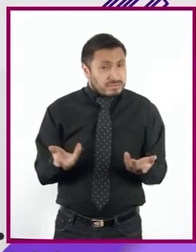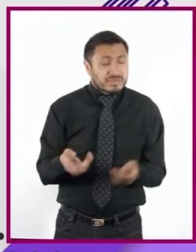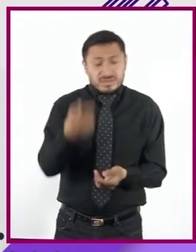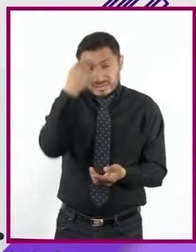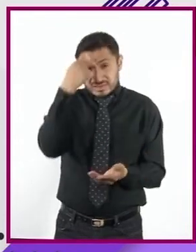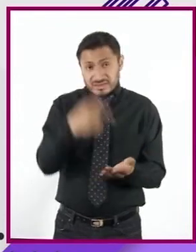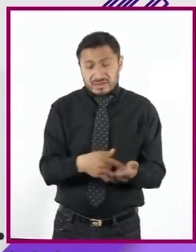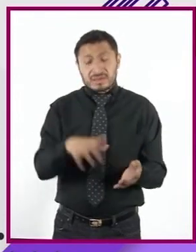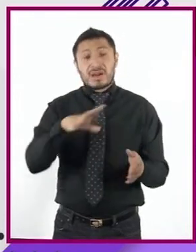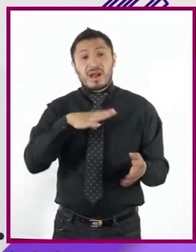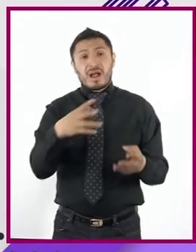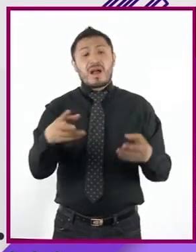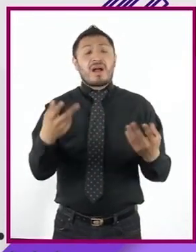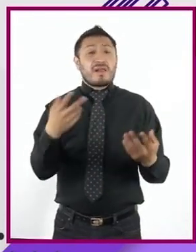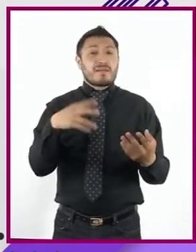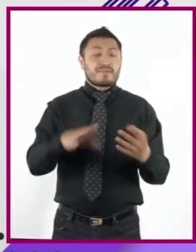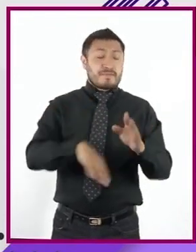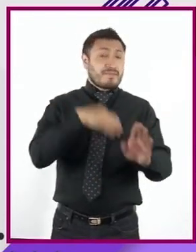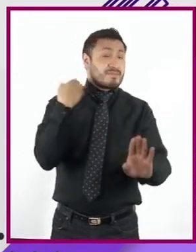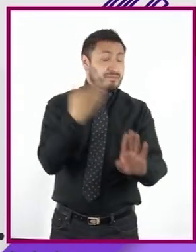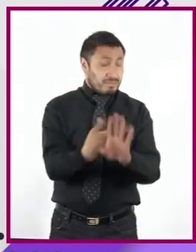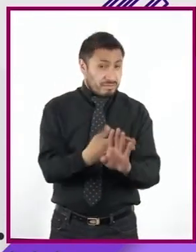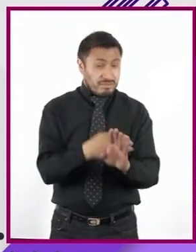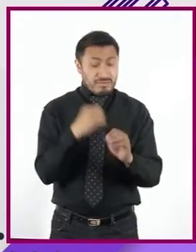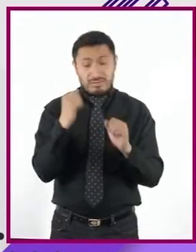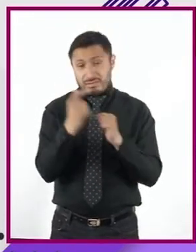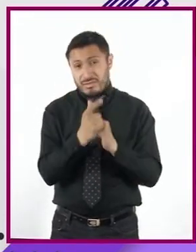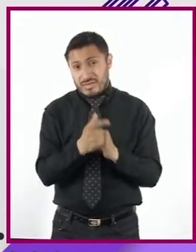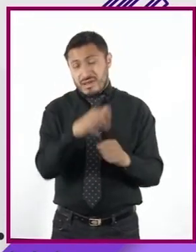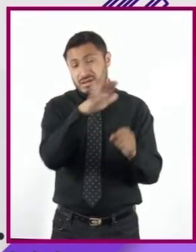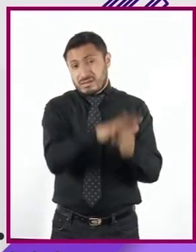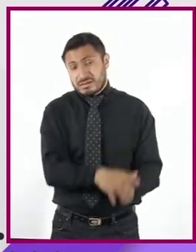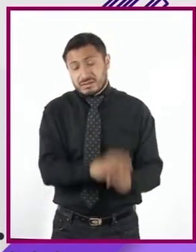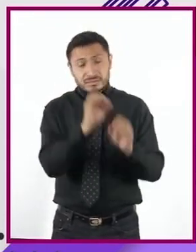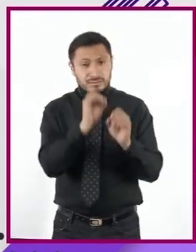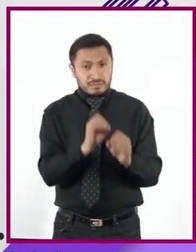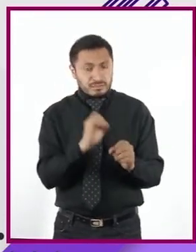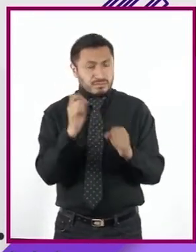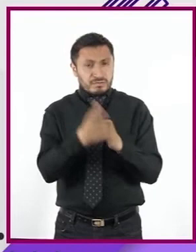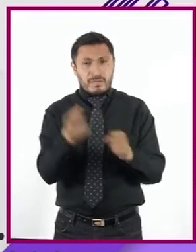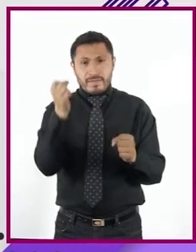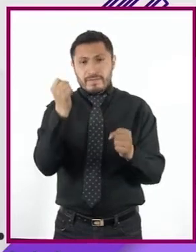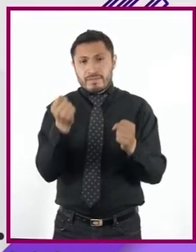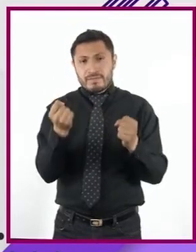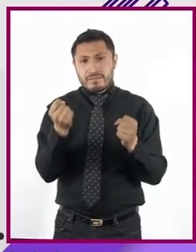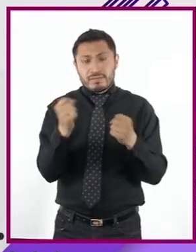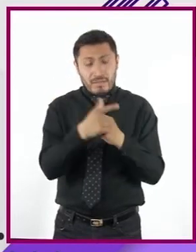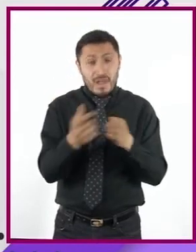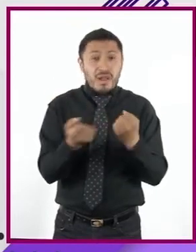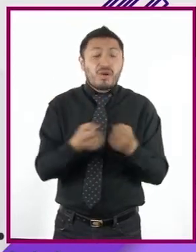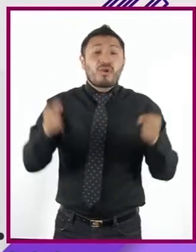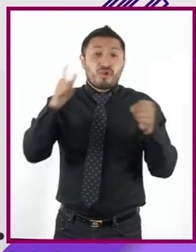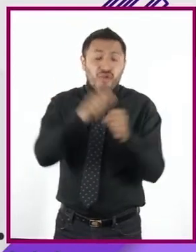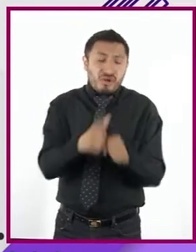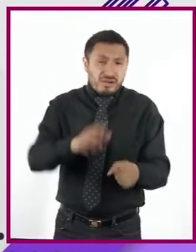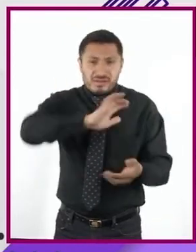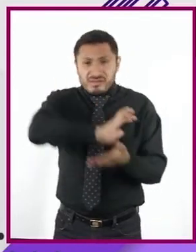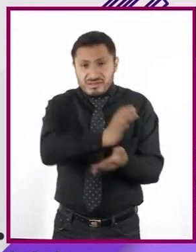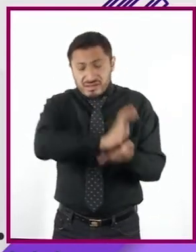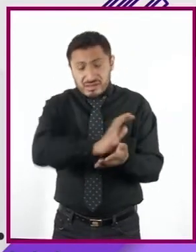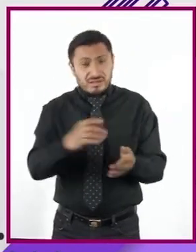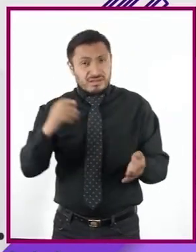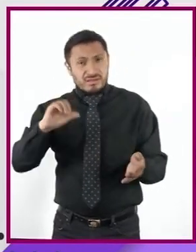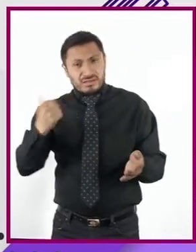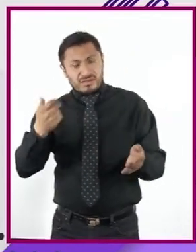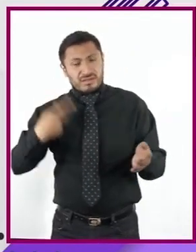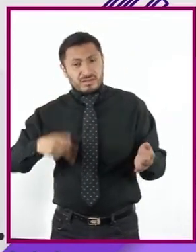considera que ha sido víctima de un acto, omisión o práctica social discriminatoria cometida por